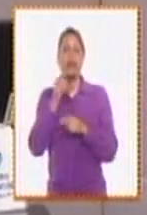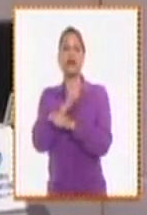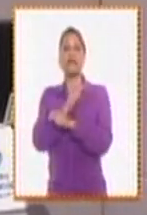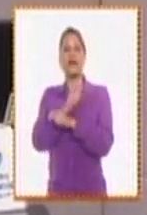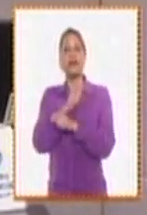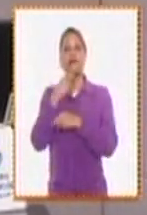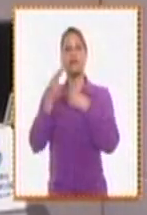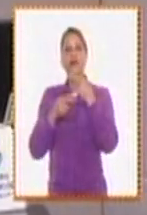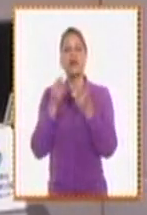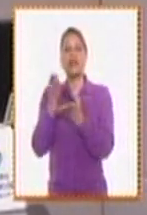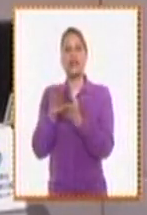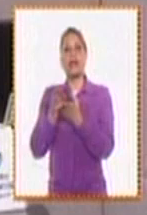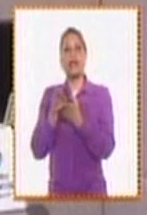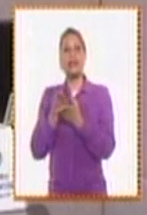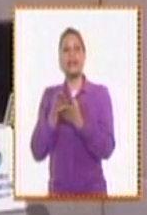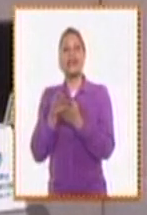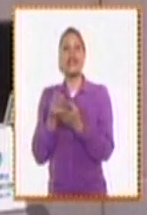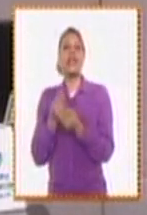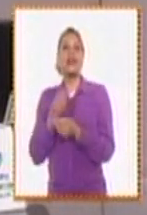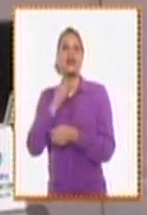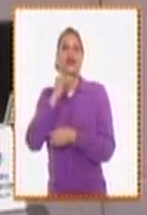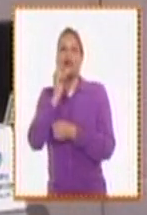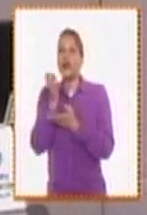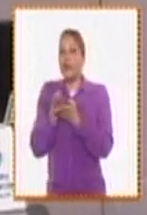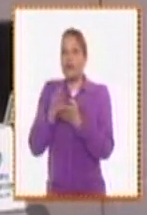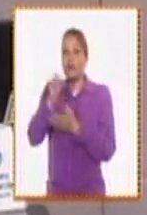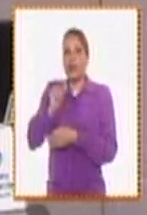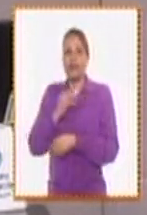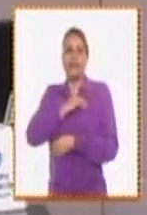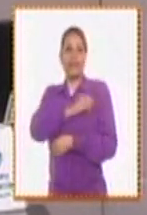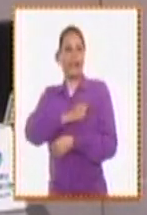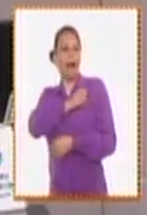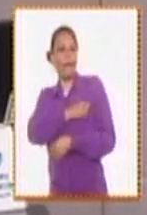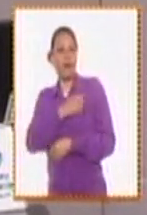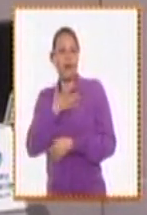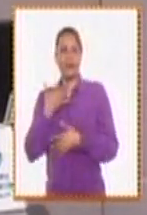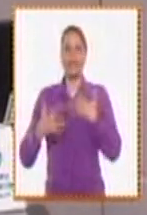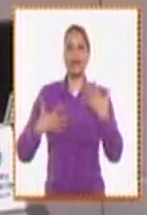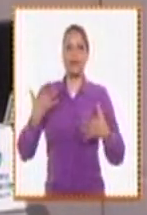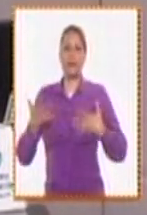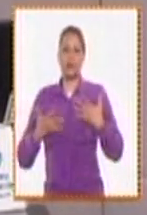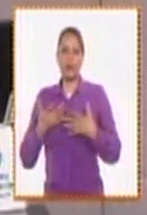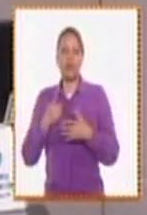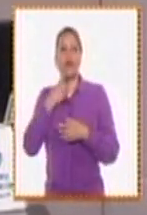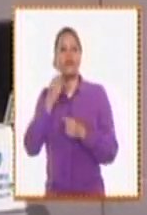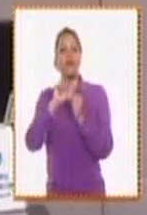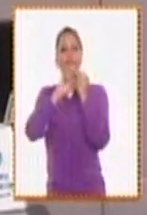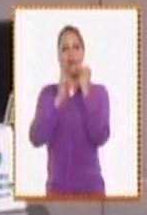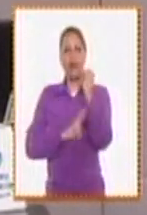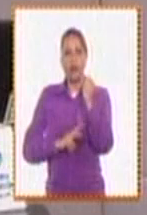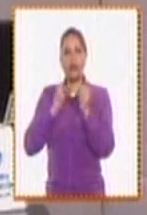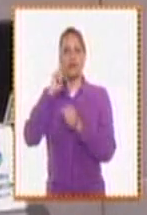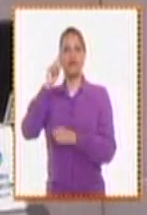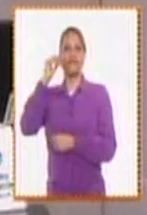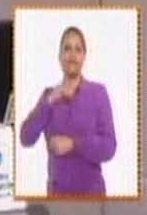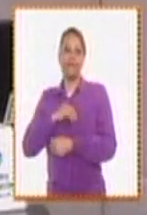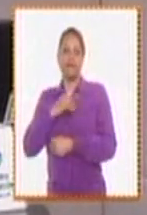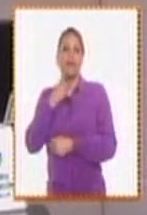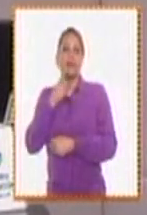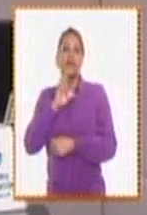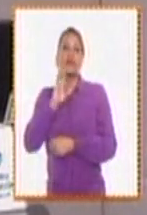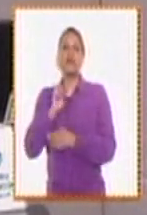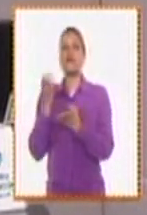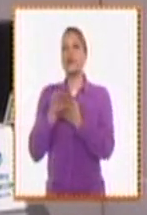clase que llegue a los sentimientos de los estudiantes. Una clase que promueva esos valores y esas convicciones en los estudiantes. Por tanto, estamos hablando de una